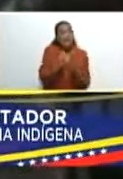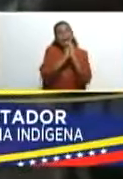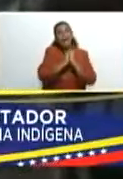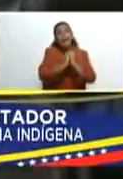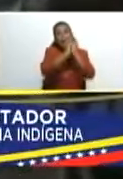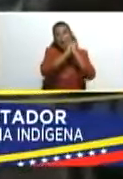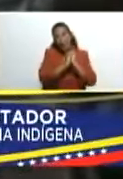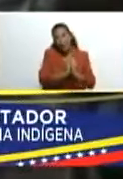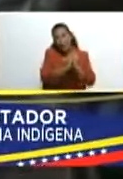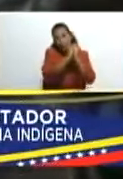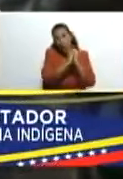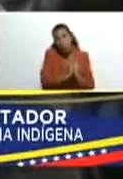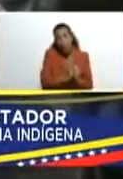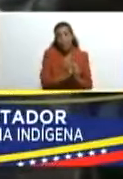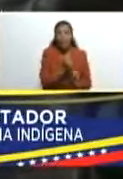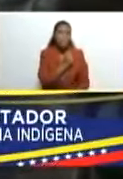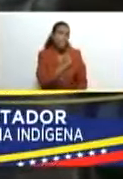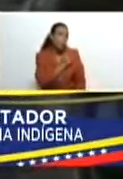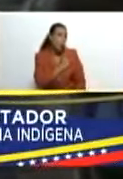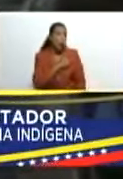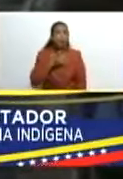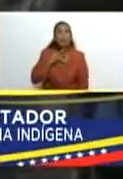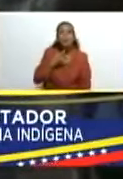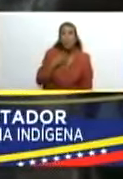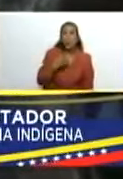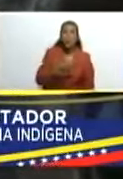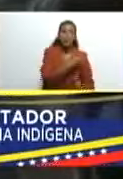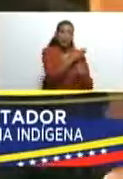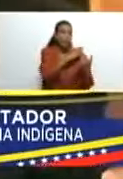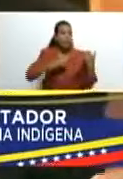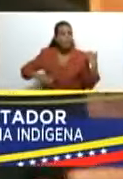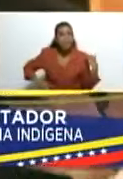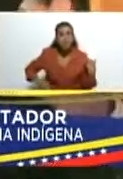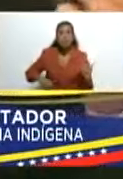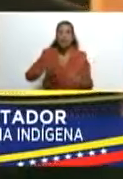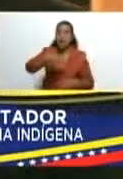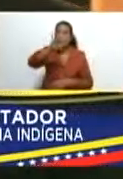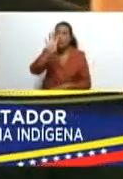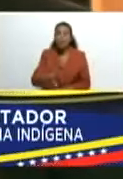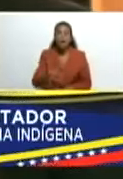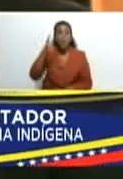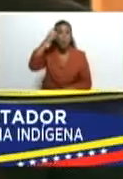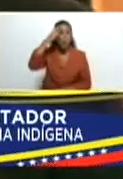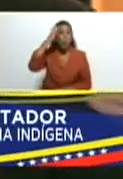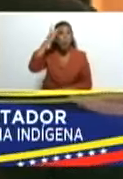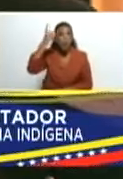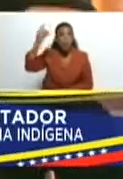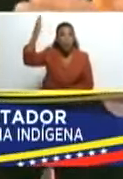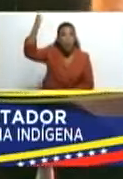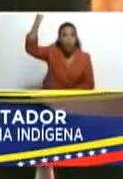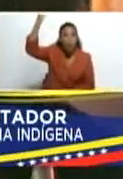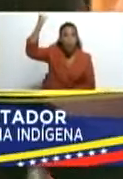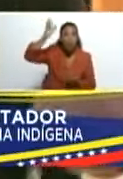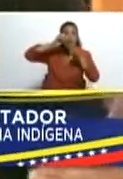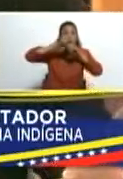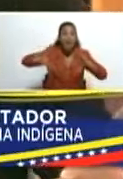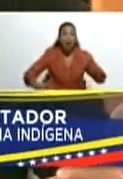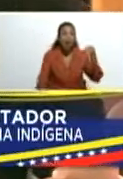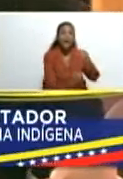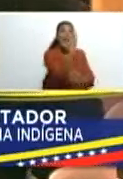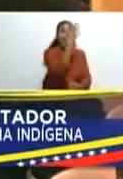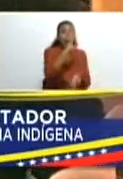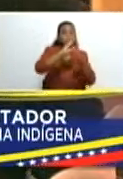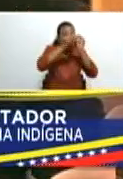creyentes, independientemente de su deidad, de su religión, que hay un Dios que creó al hombre y a la